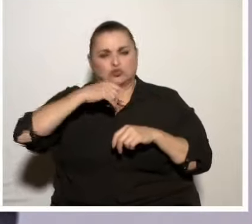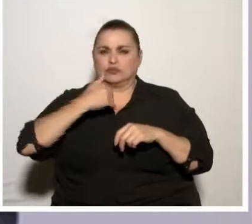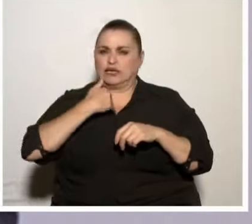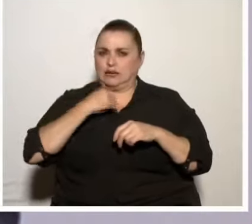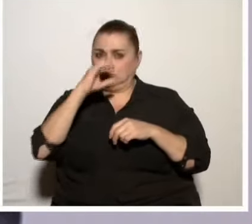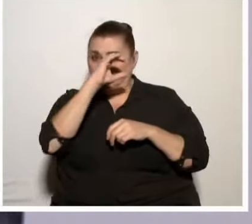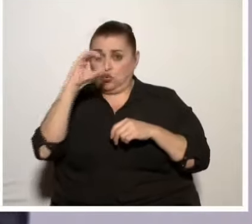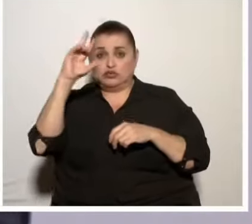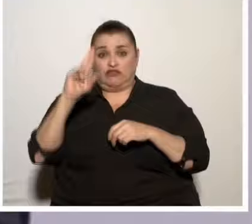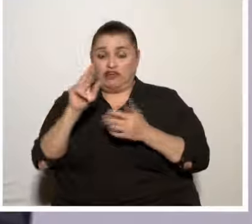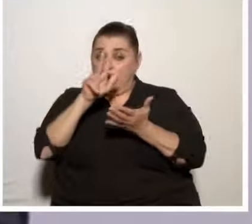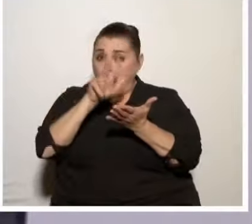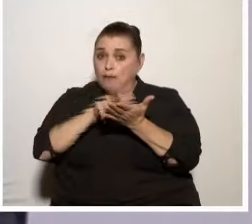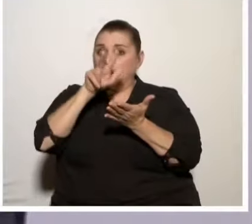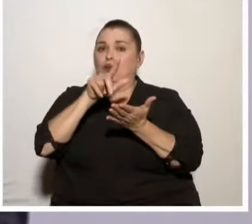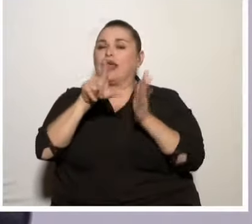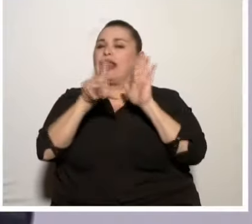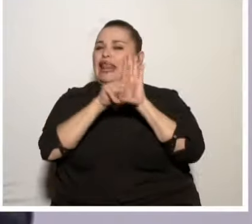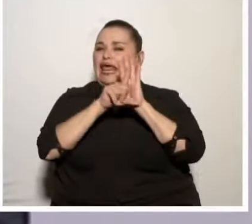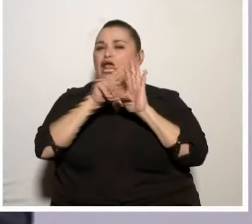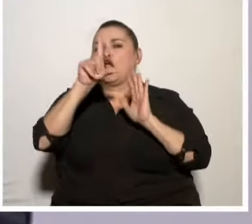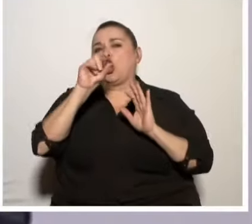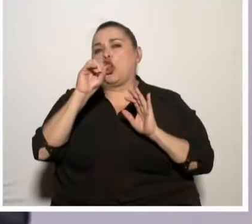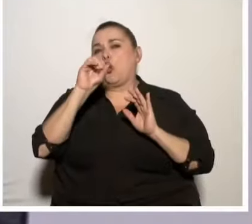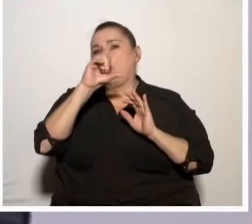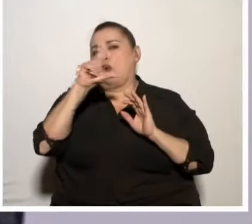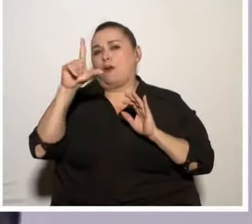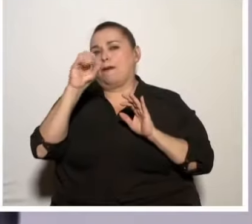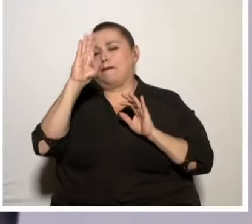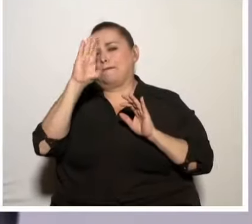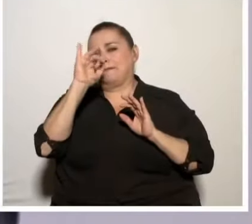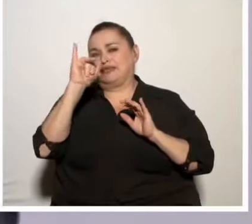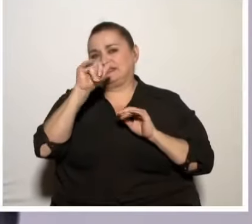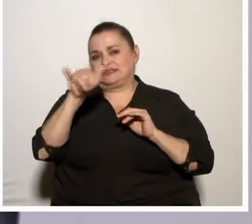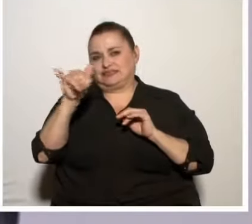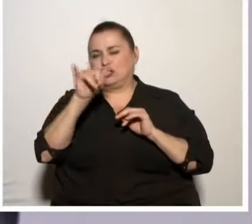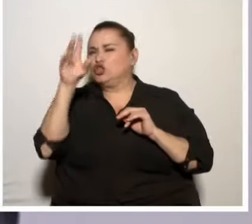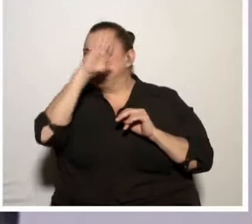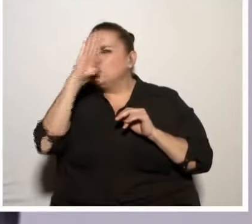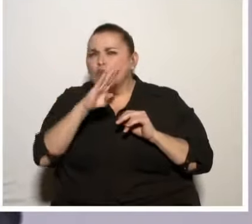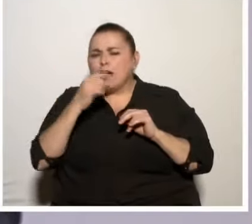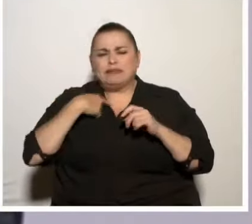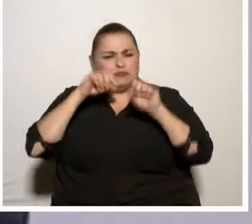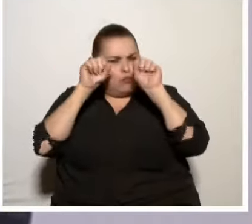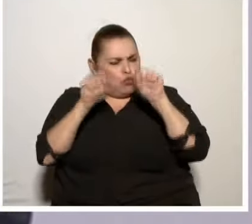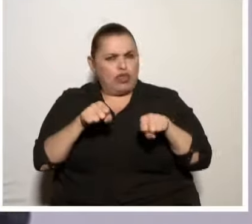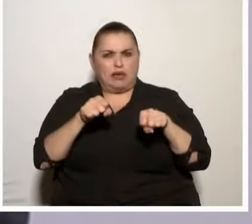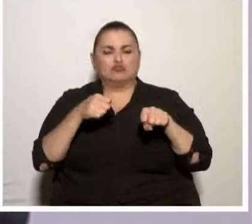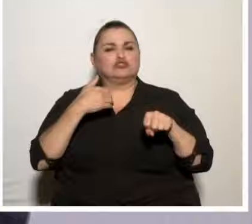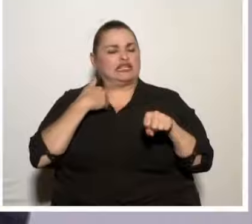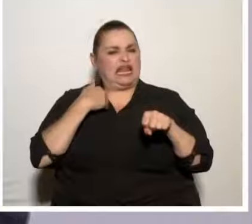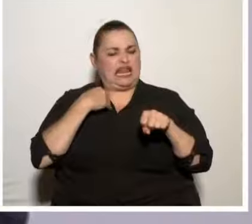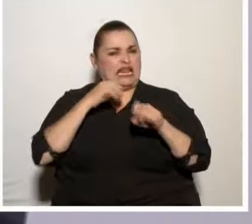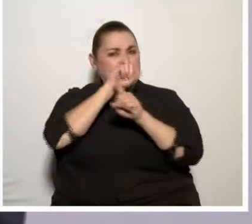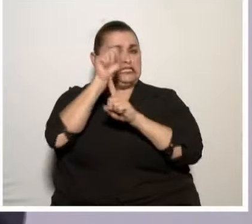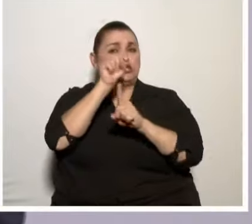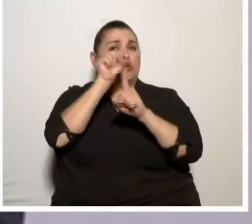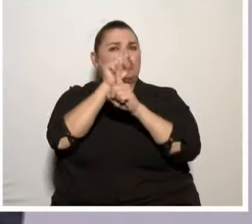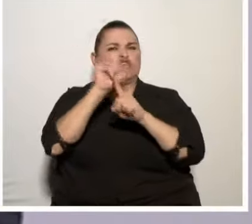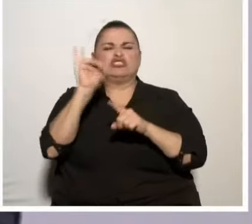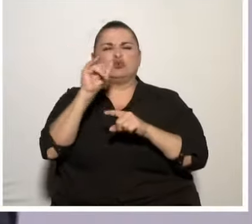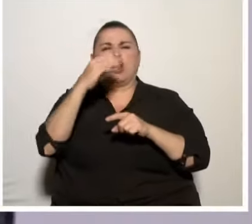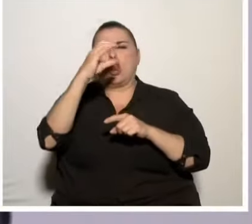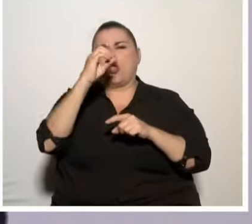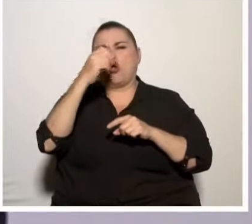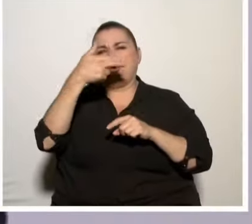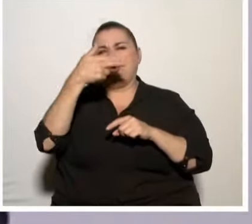Rica aprobada esa ley de lobbies. Nunca más podemos nosotros tener casos como el de